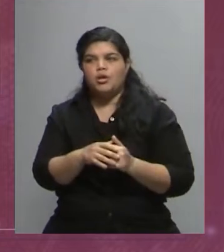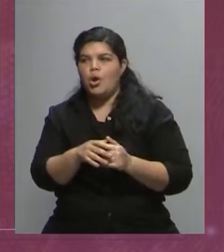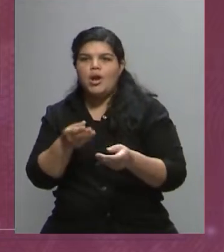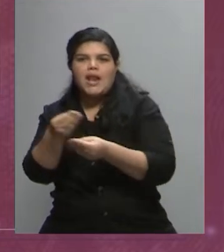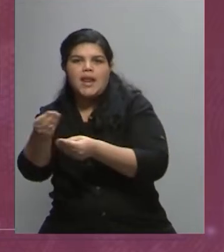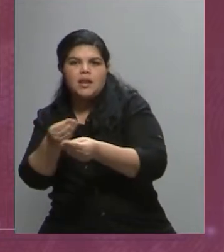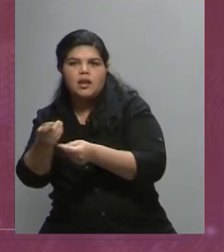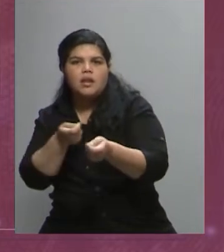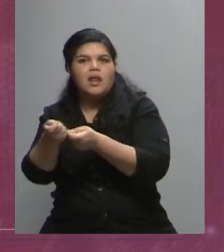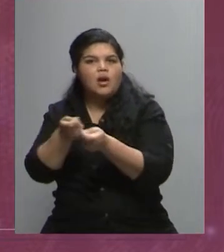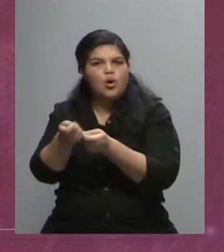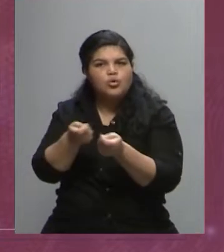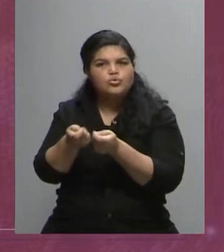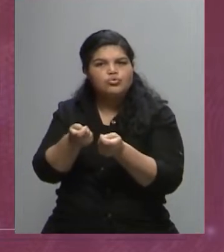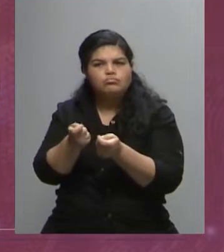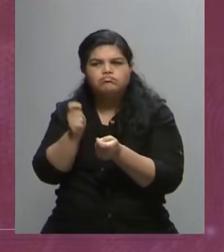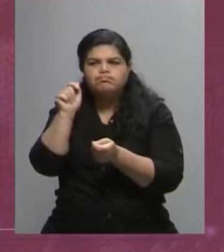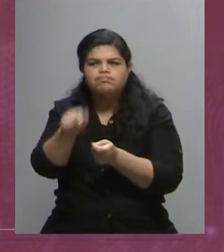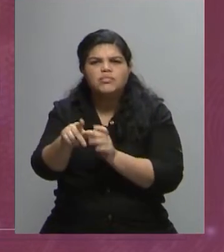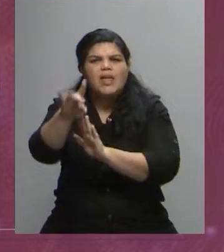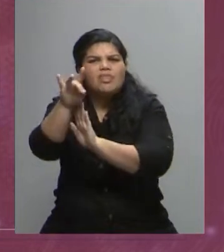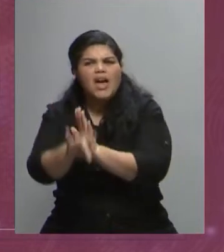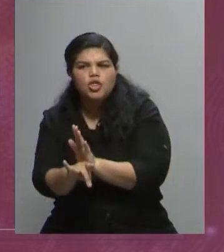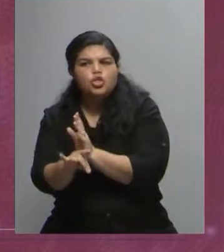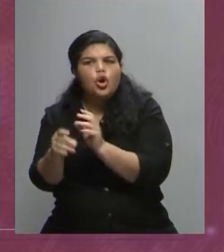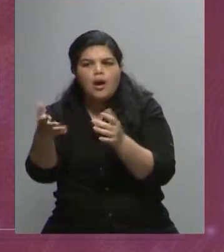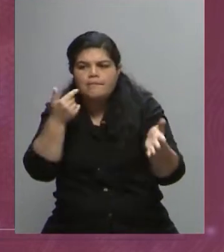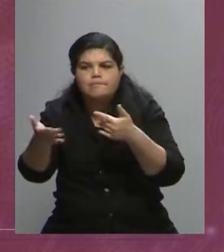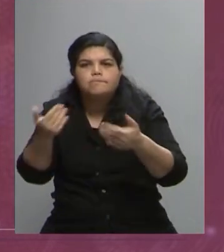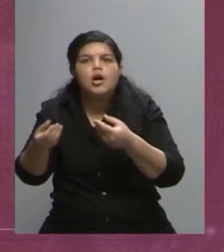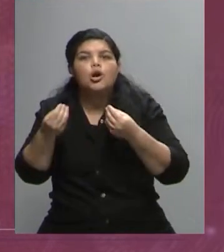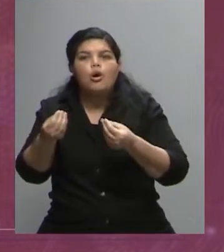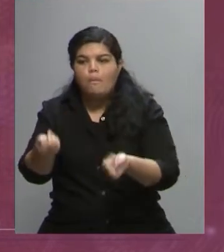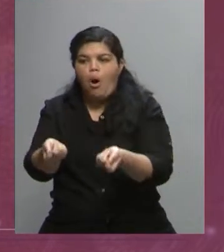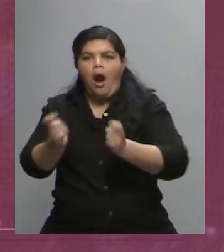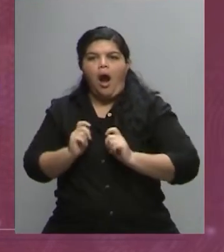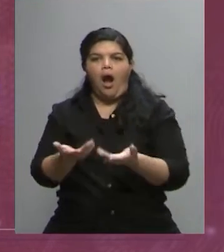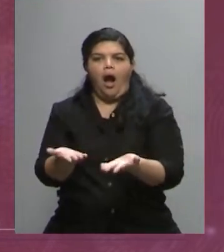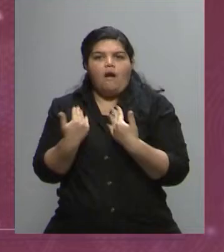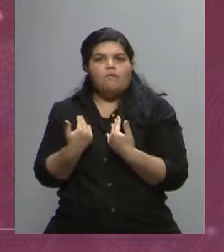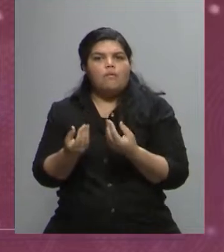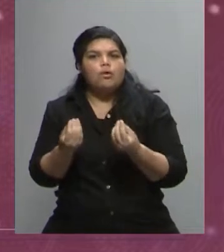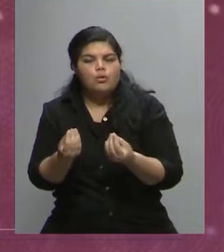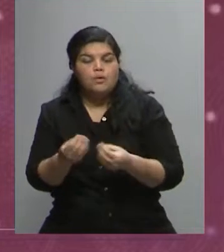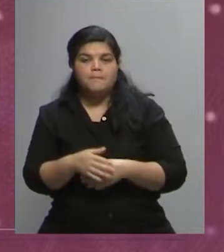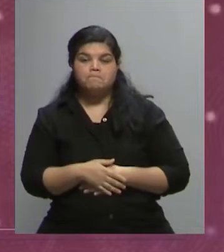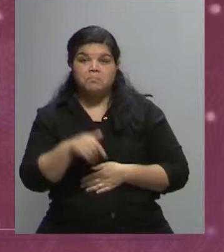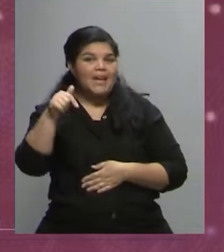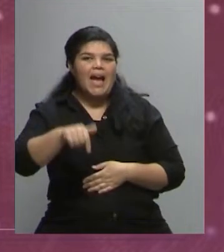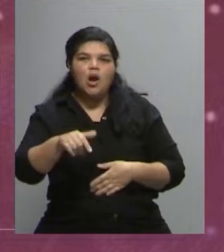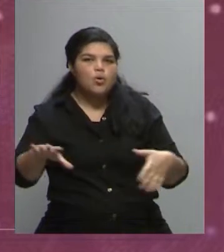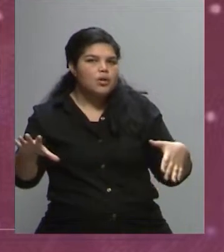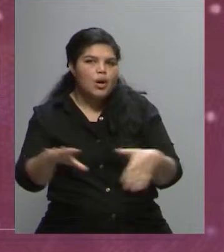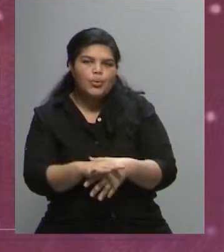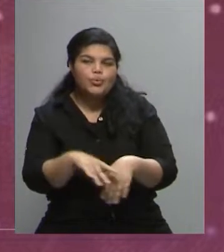estructura? Mira, estamos todavía en una etapa de auge porque el principal uso